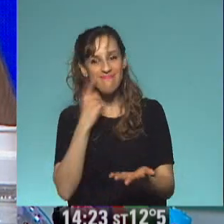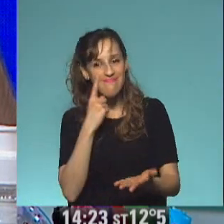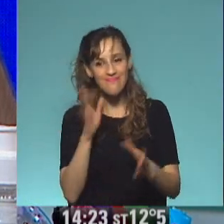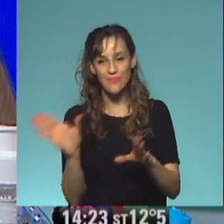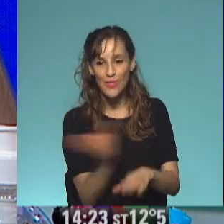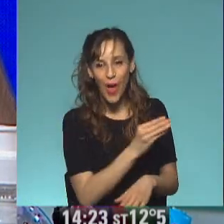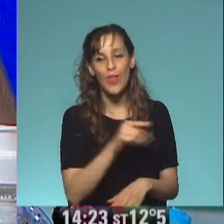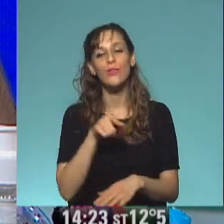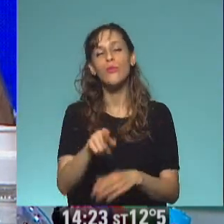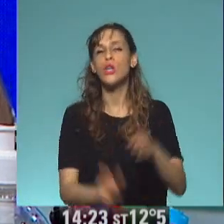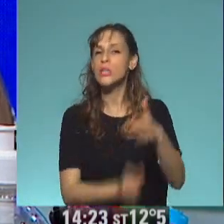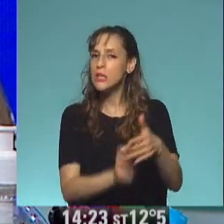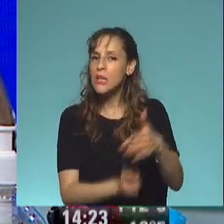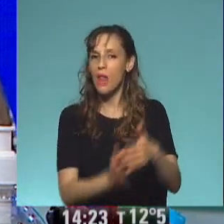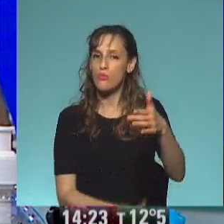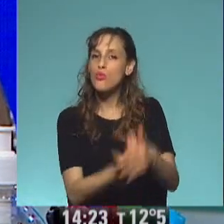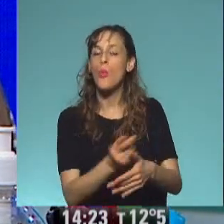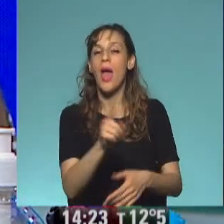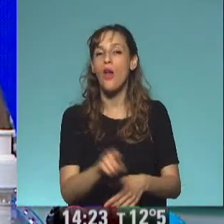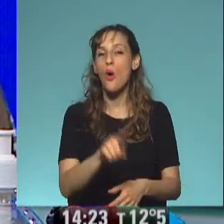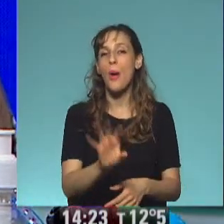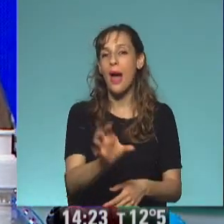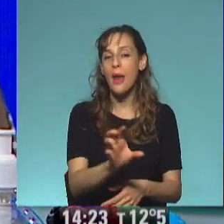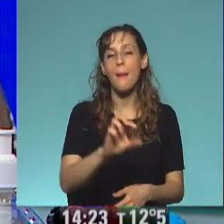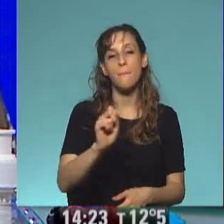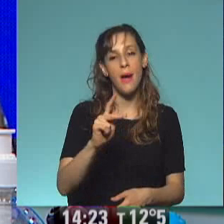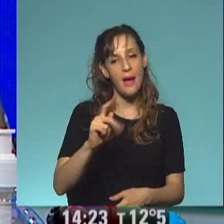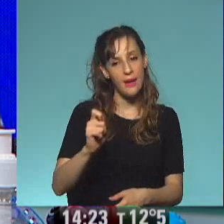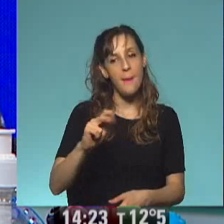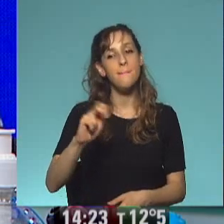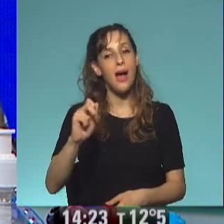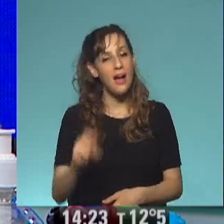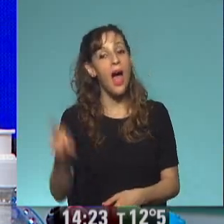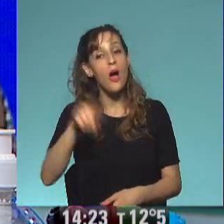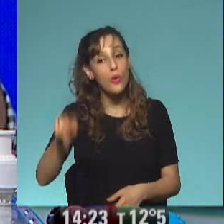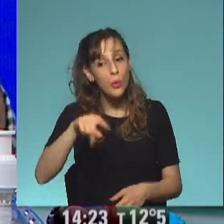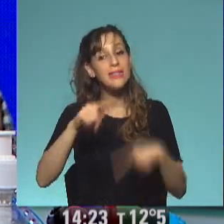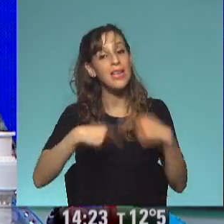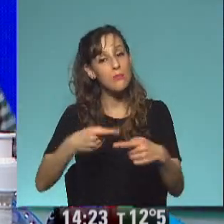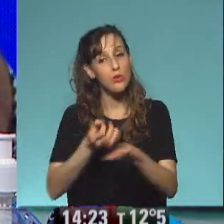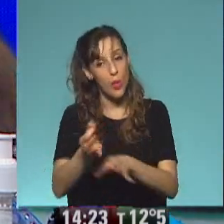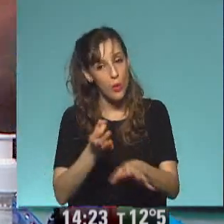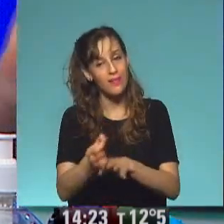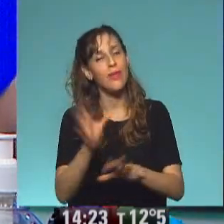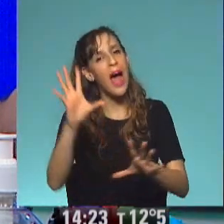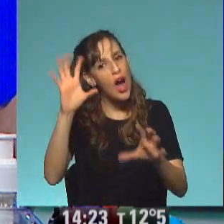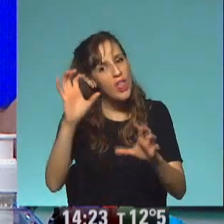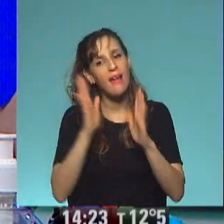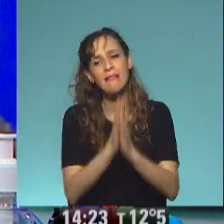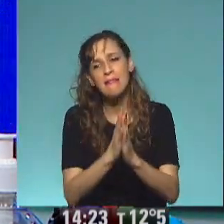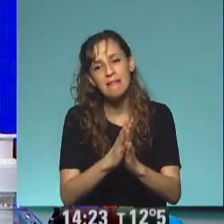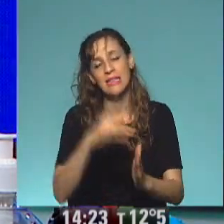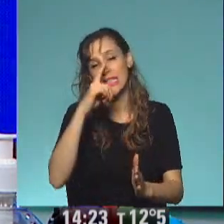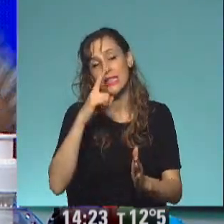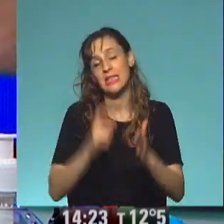a Instagram, a @canalpacapaca, @seguimoseducando. Y recuerden que la cuenta tiene que ser pública. Pública. Porque esto es la TV pública,